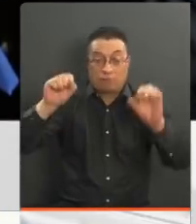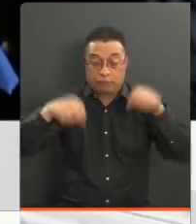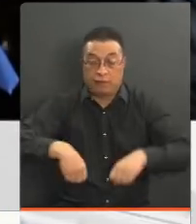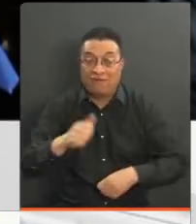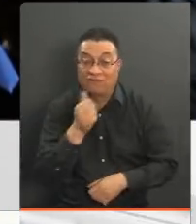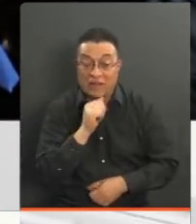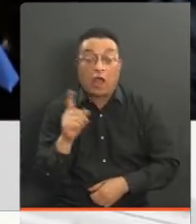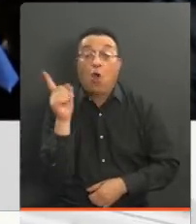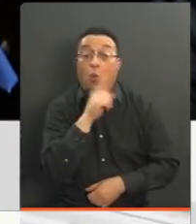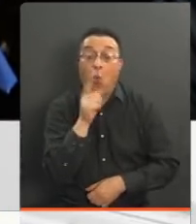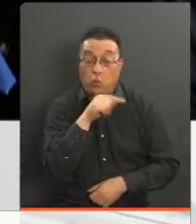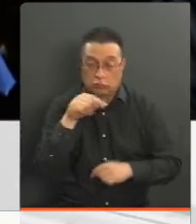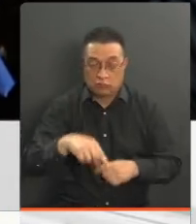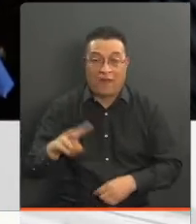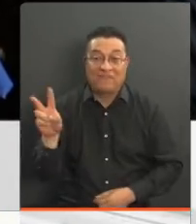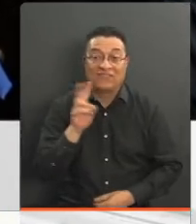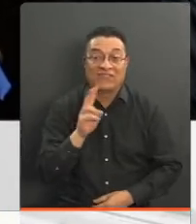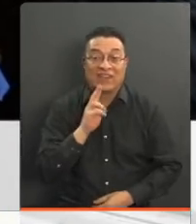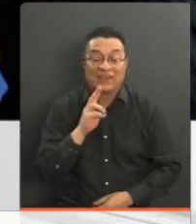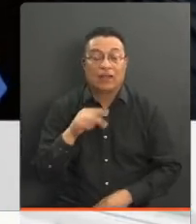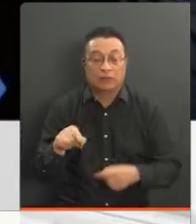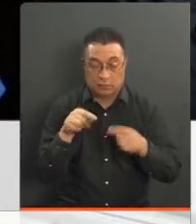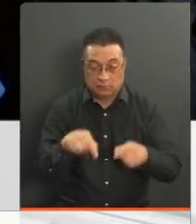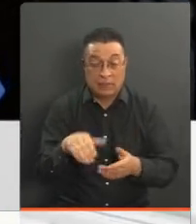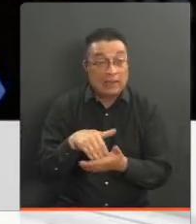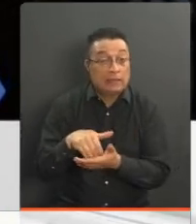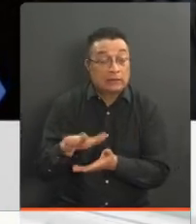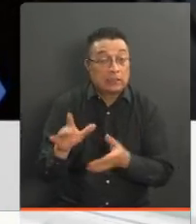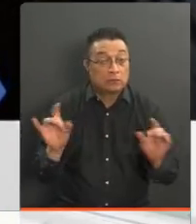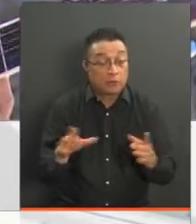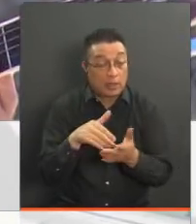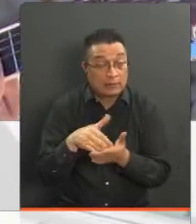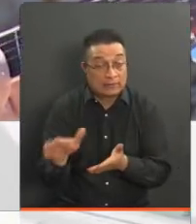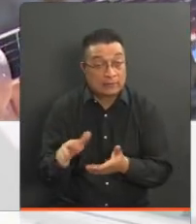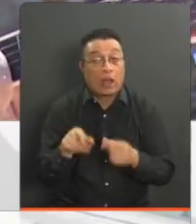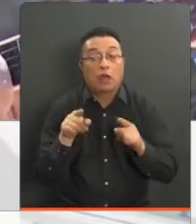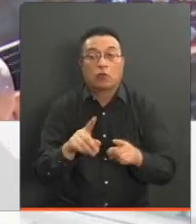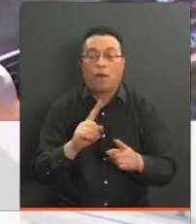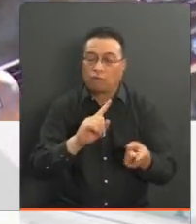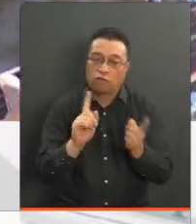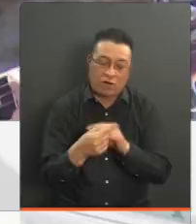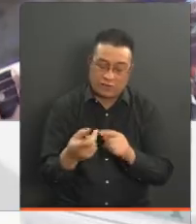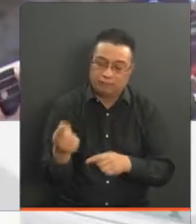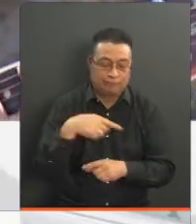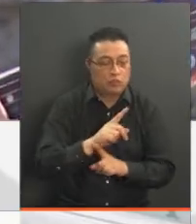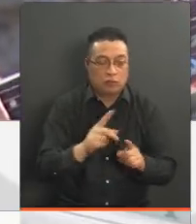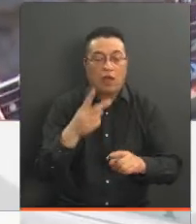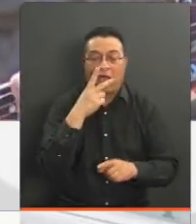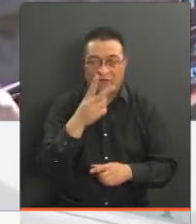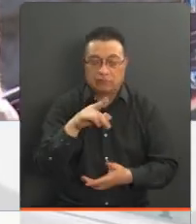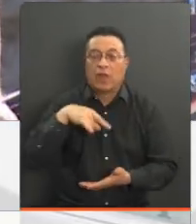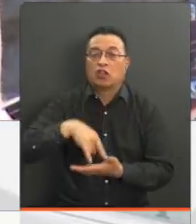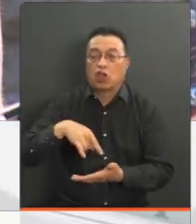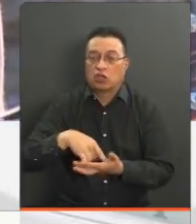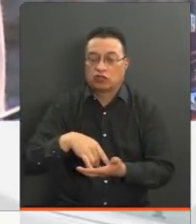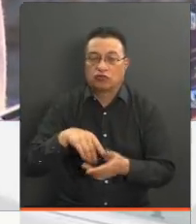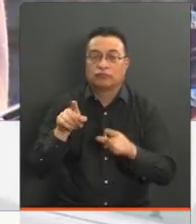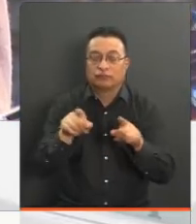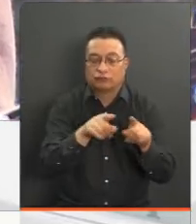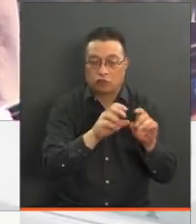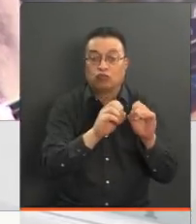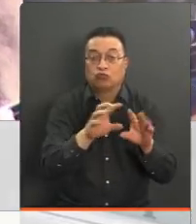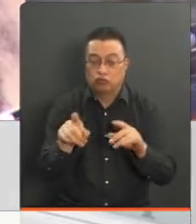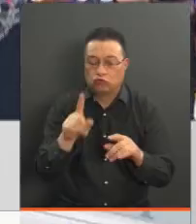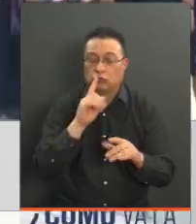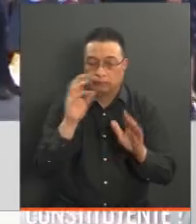una última opción este viernes. Sí, si es que finalmente se rechaza, esto ya no tiene vuelta y se va a tener que ver en el Congreso. Y eso para muchos se